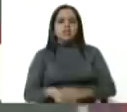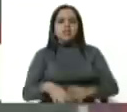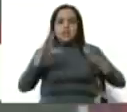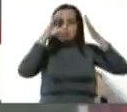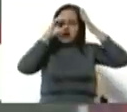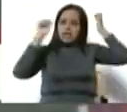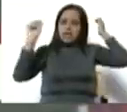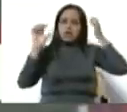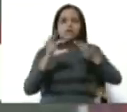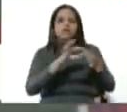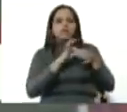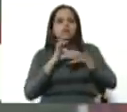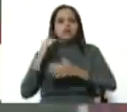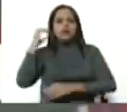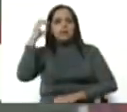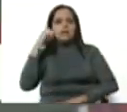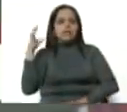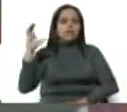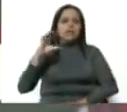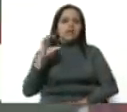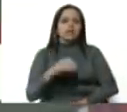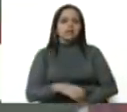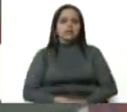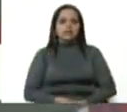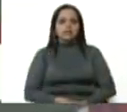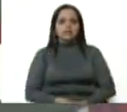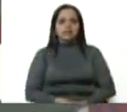Europea en Caracas